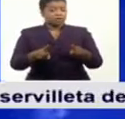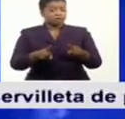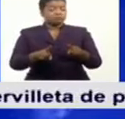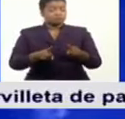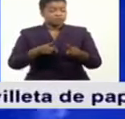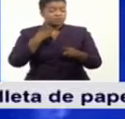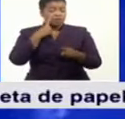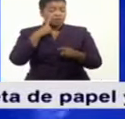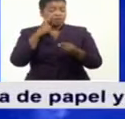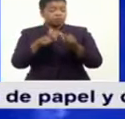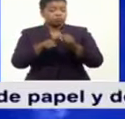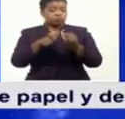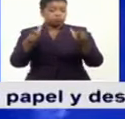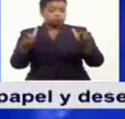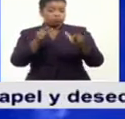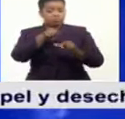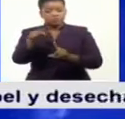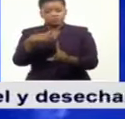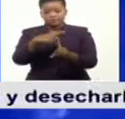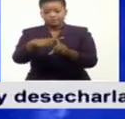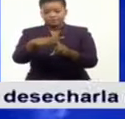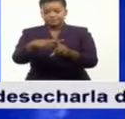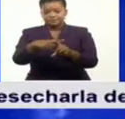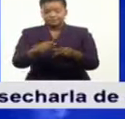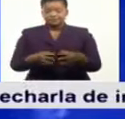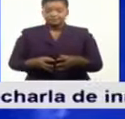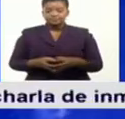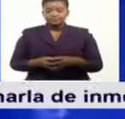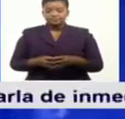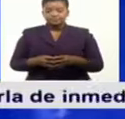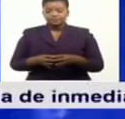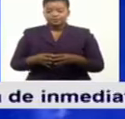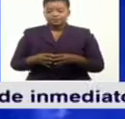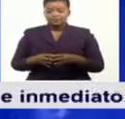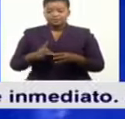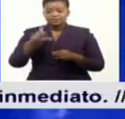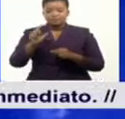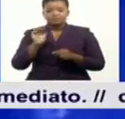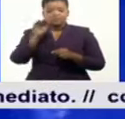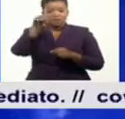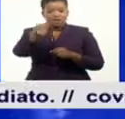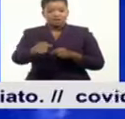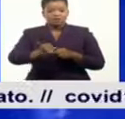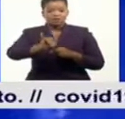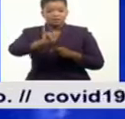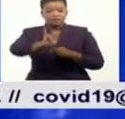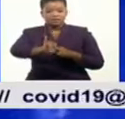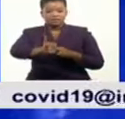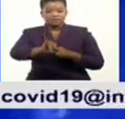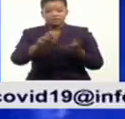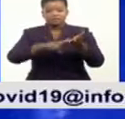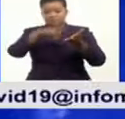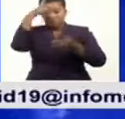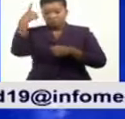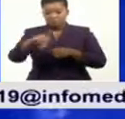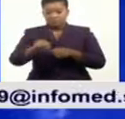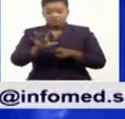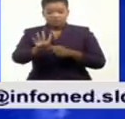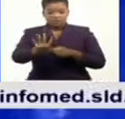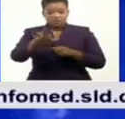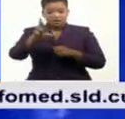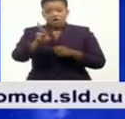número elevado de casos. Cumanayagua con 6, Palmira 5, Rodas 4,